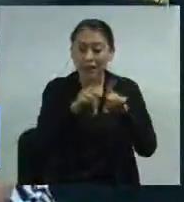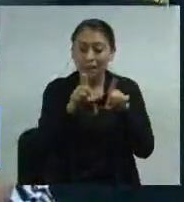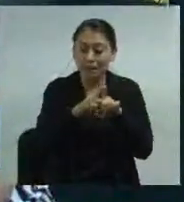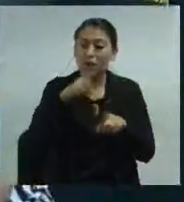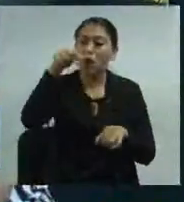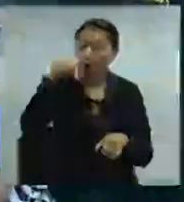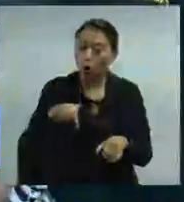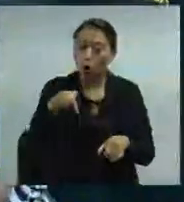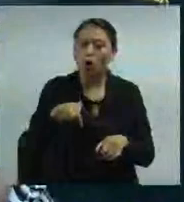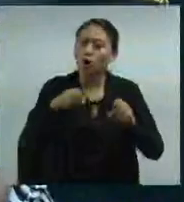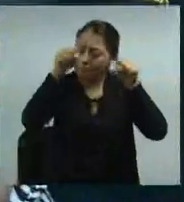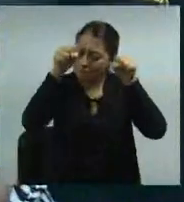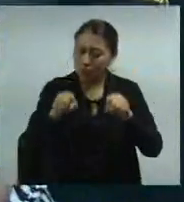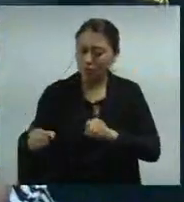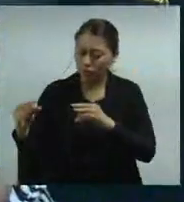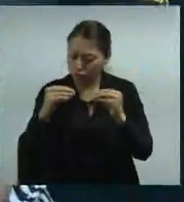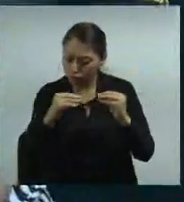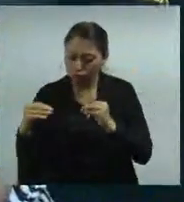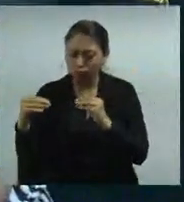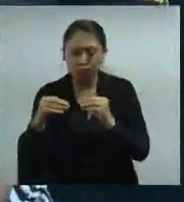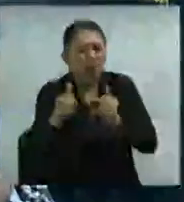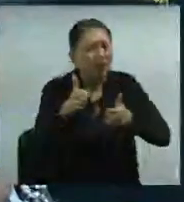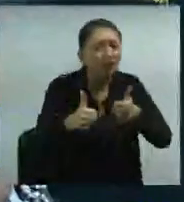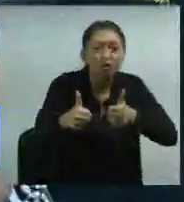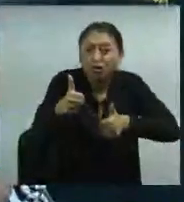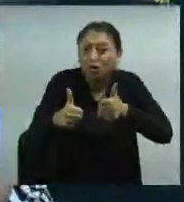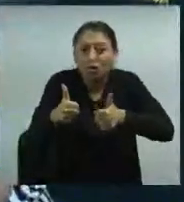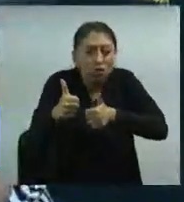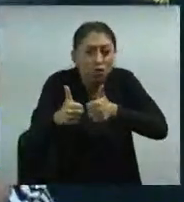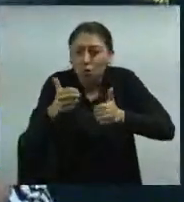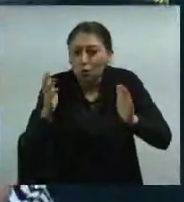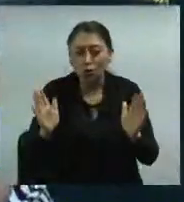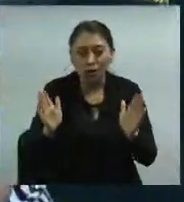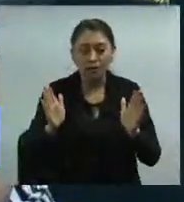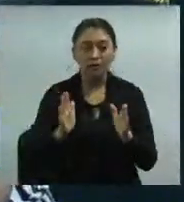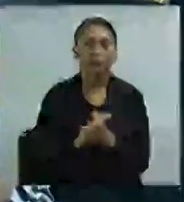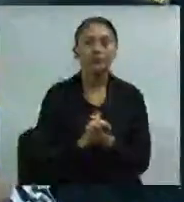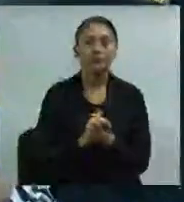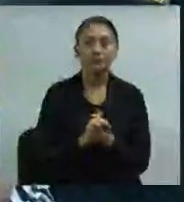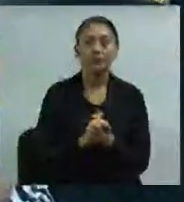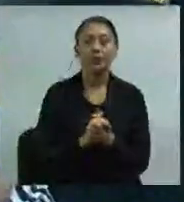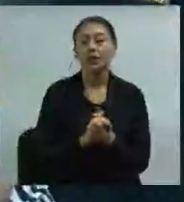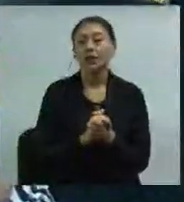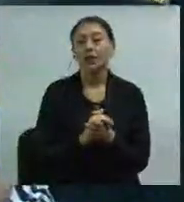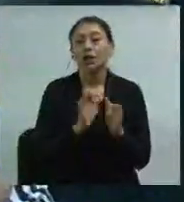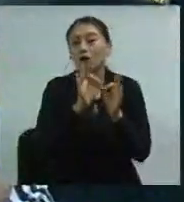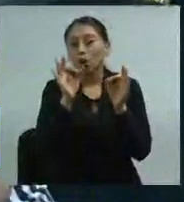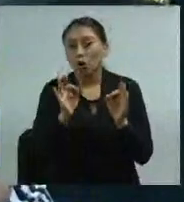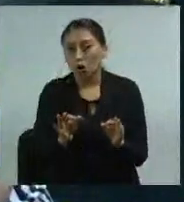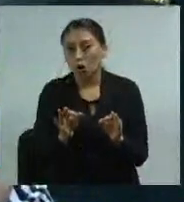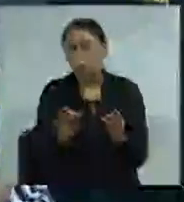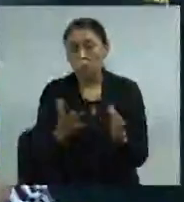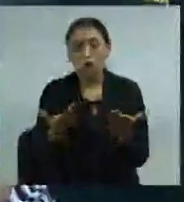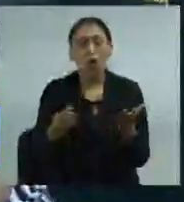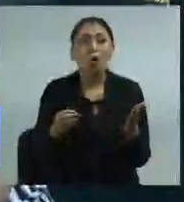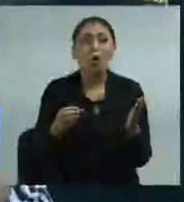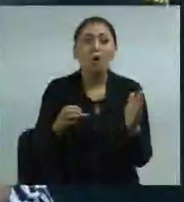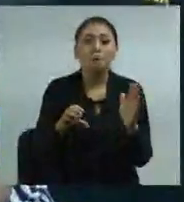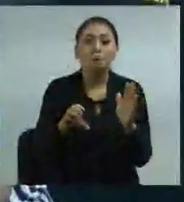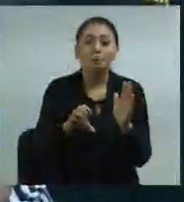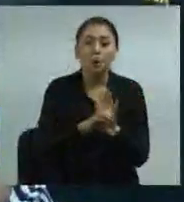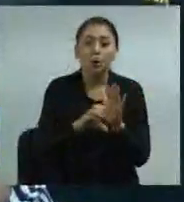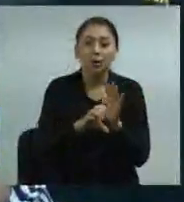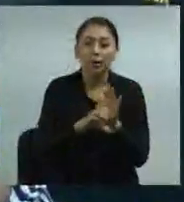ocasión pudiéramos debatir las cuestiones que puedan crear algún tipo de dudas o bien en el transcurso de